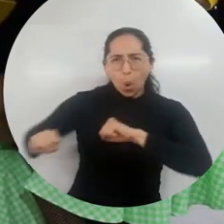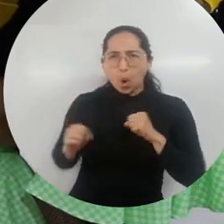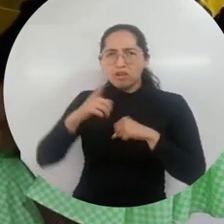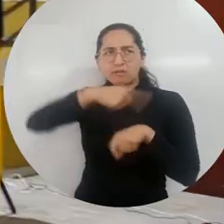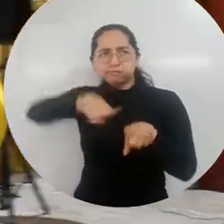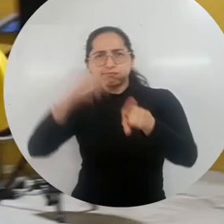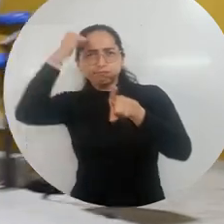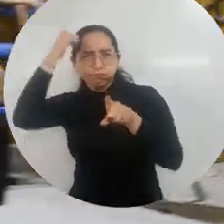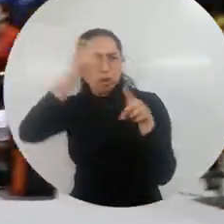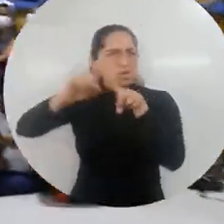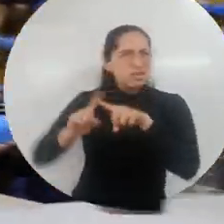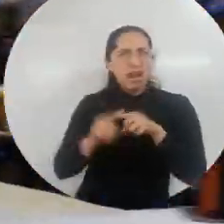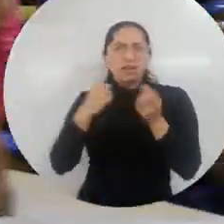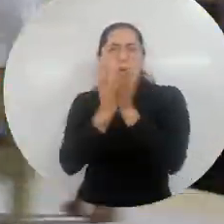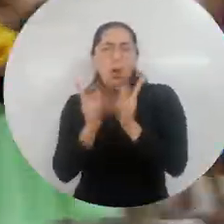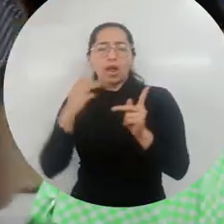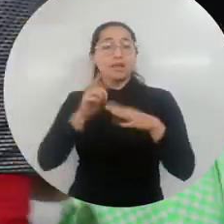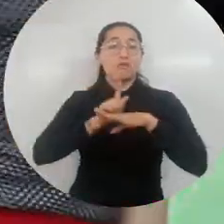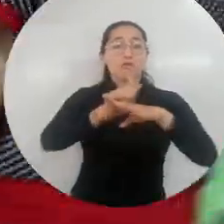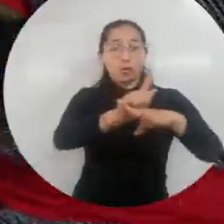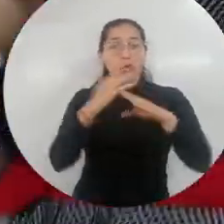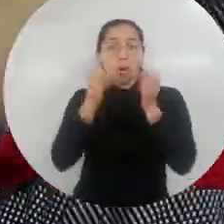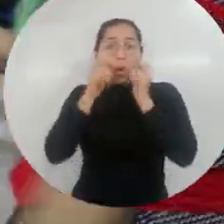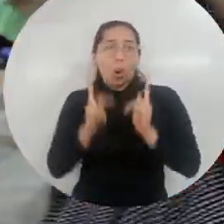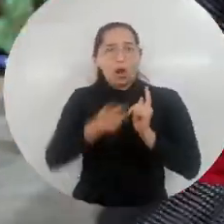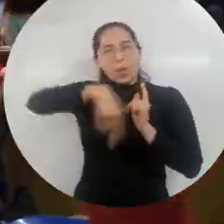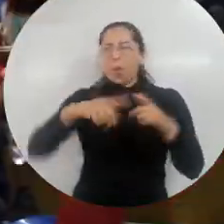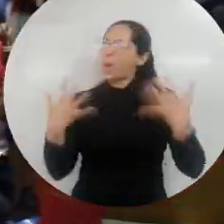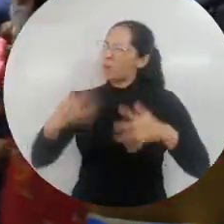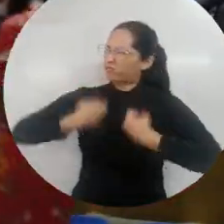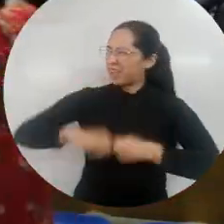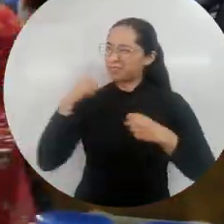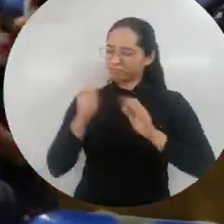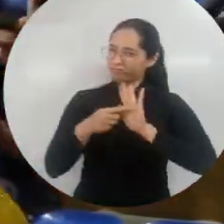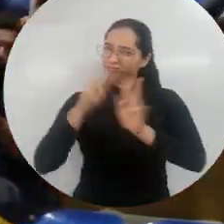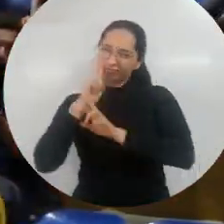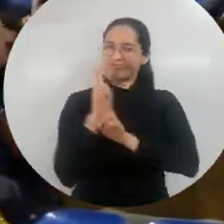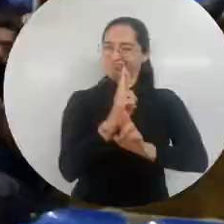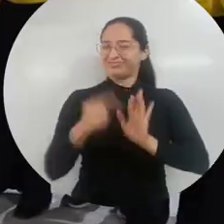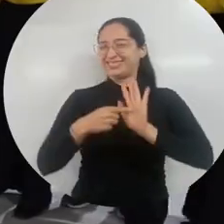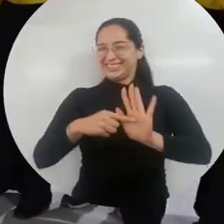docentes, estudiantes, egresados, funcionarios, administrativos, de toda la Facultad de Humanidades. ¡Bravo!